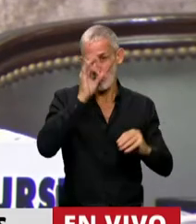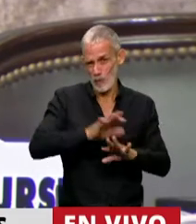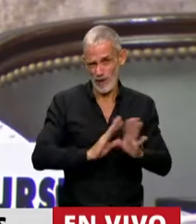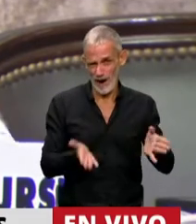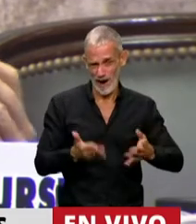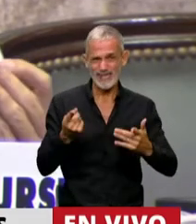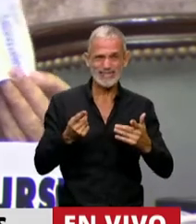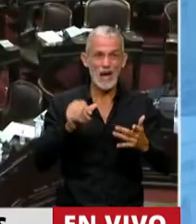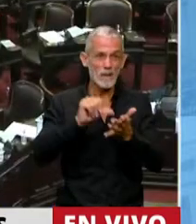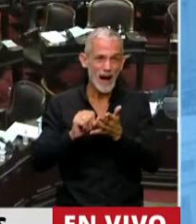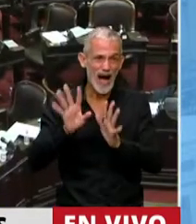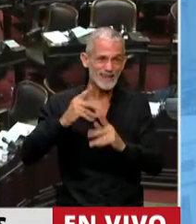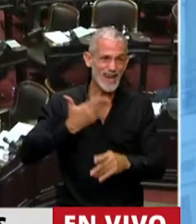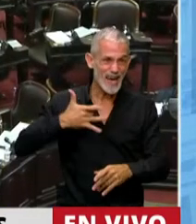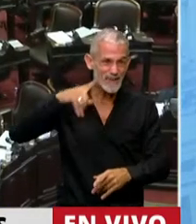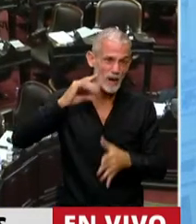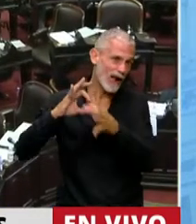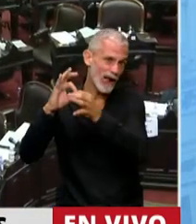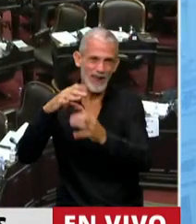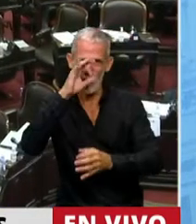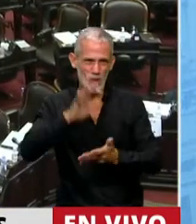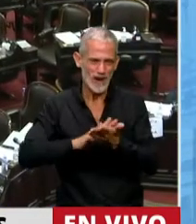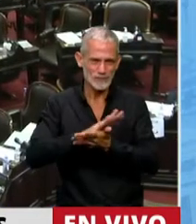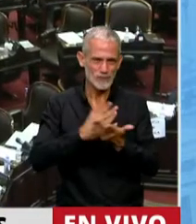salió de la mano del Fondo Monetario Internacional.